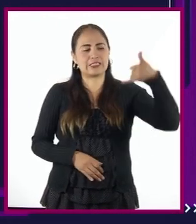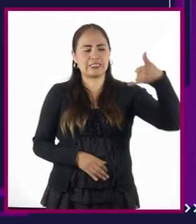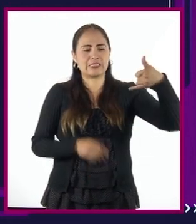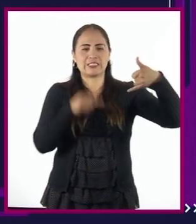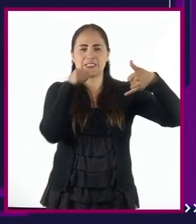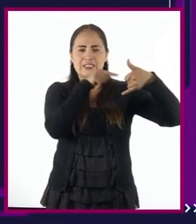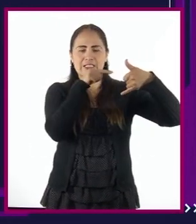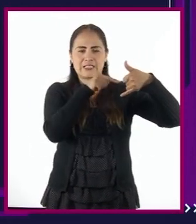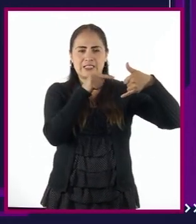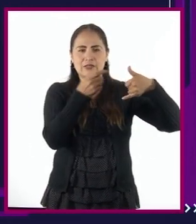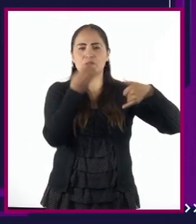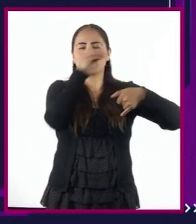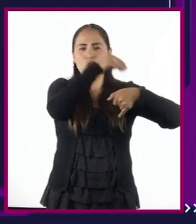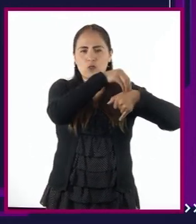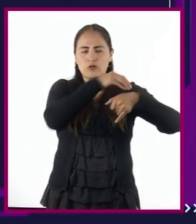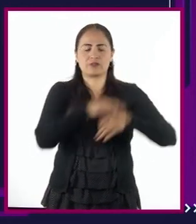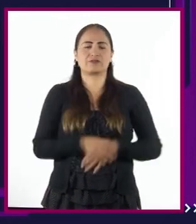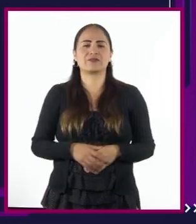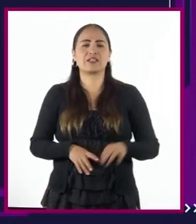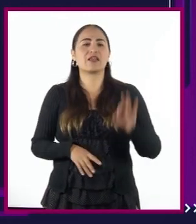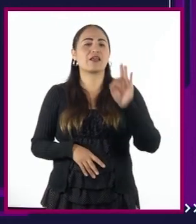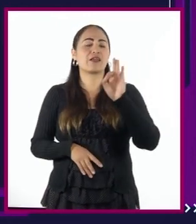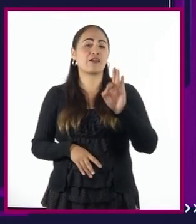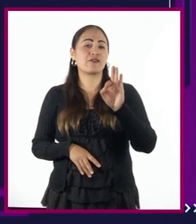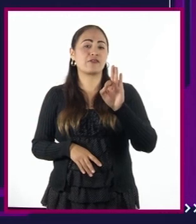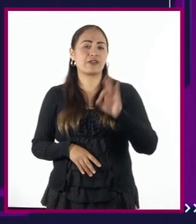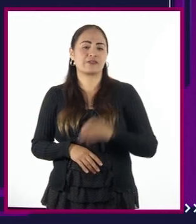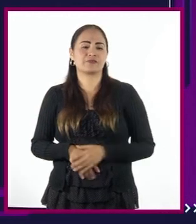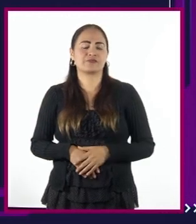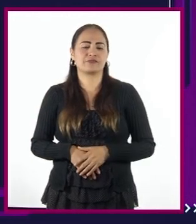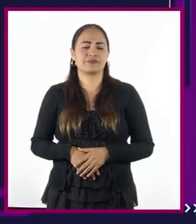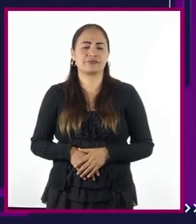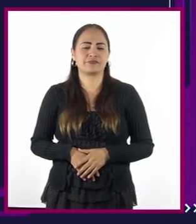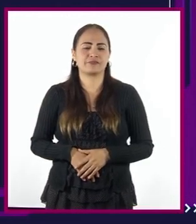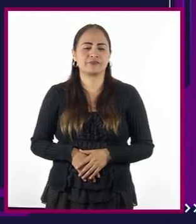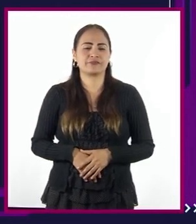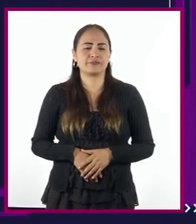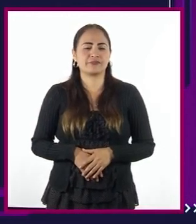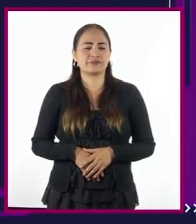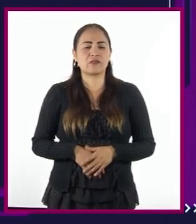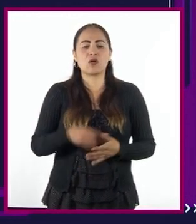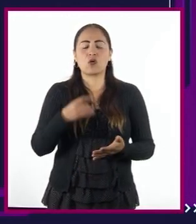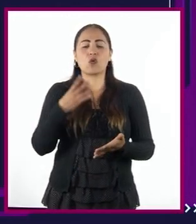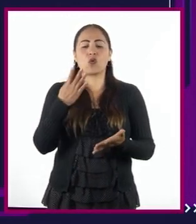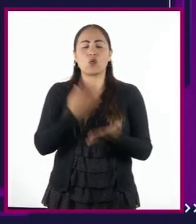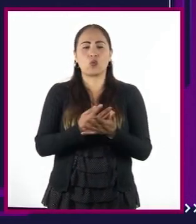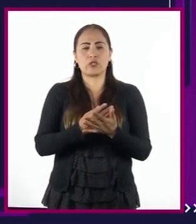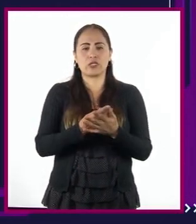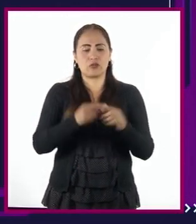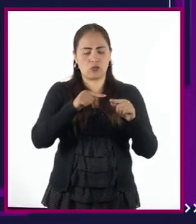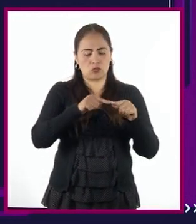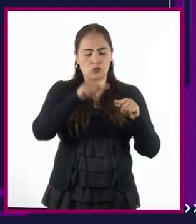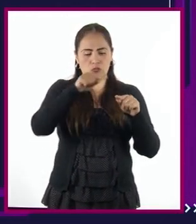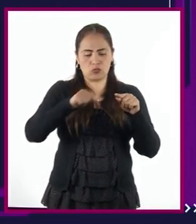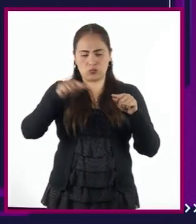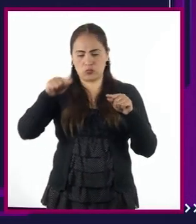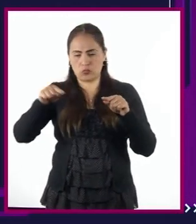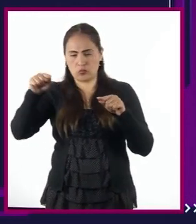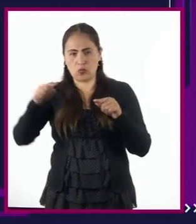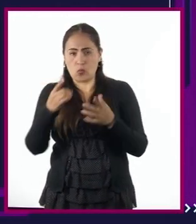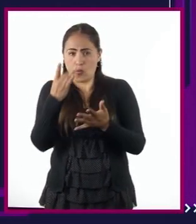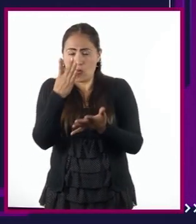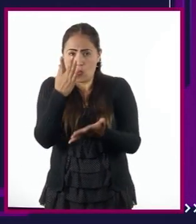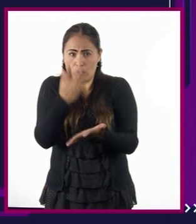ordenadas. Inciso F. En una gráfica de líneas, solamente se puede trazar una gráfica o conjunto